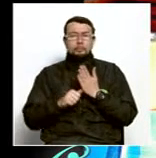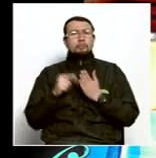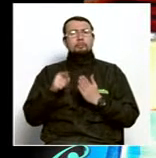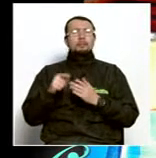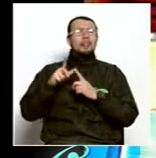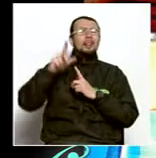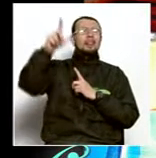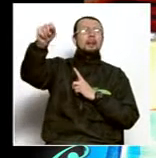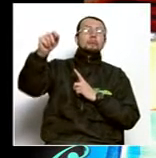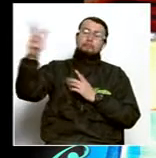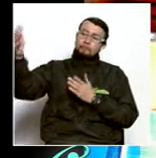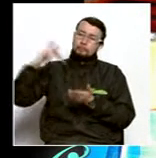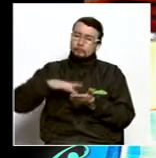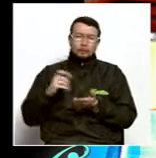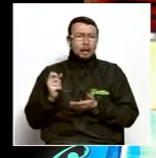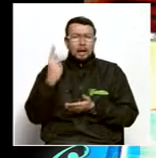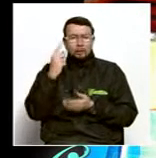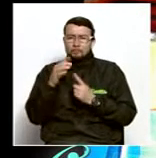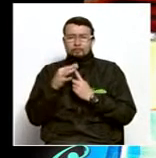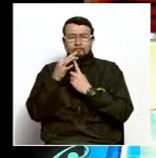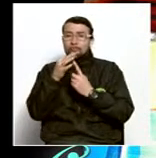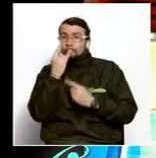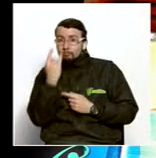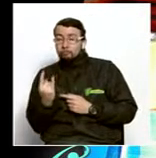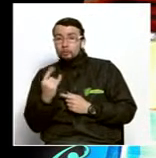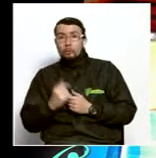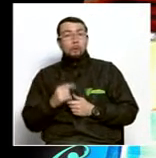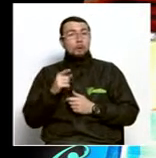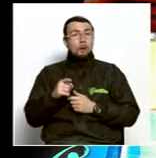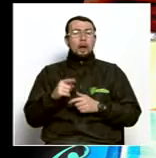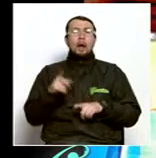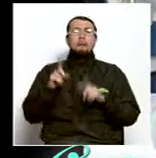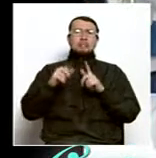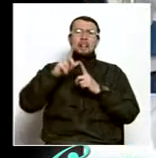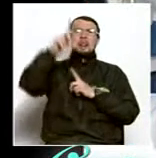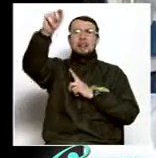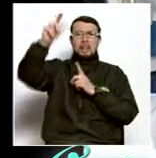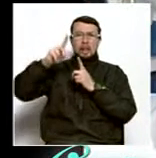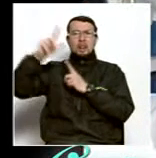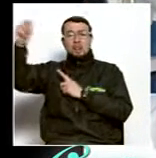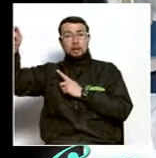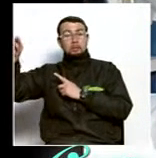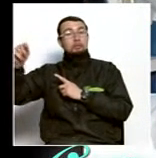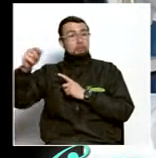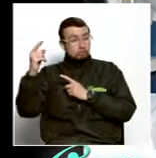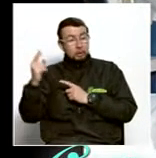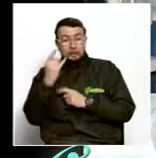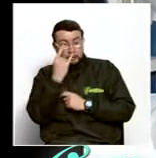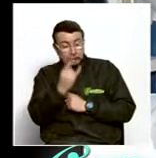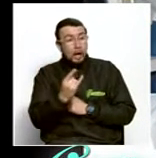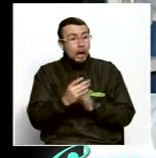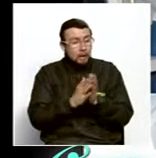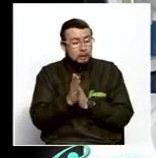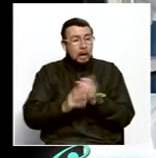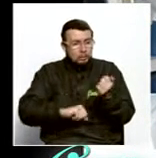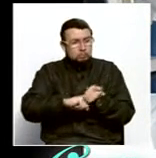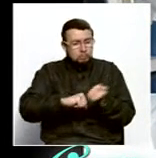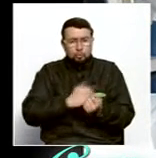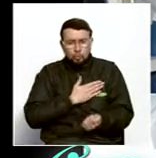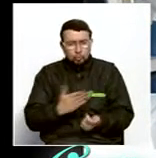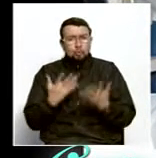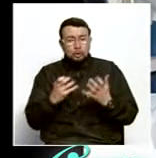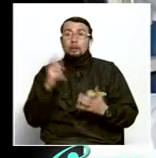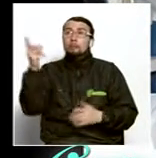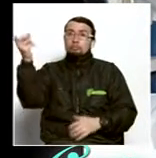de hecho incluso algo bien particular y se mueve más el voluntariado extranjero, o sea, los extranjeros son más interesados en venir